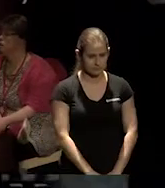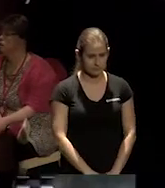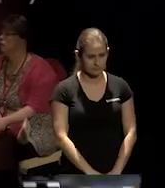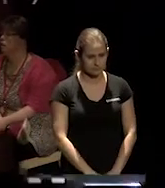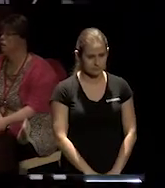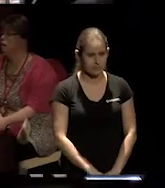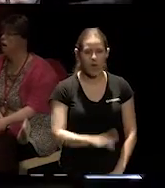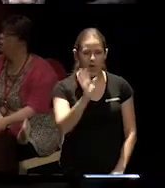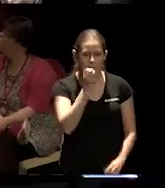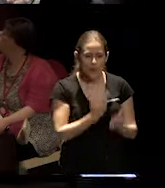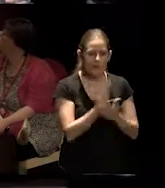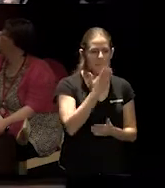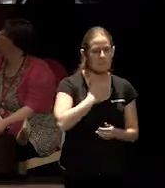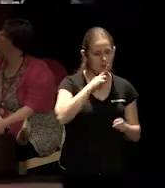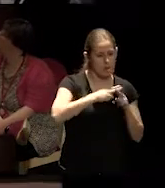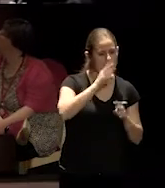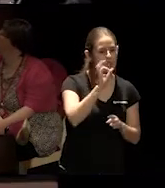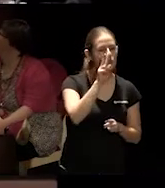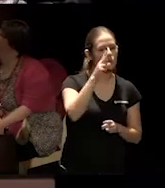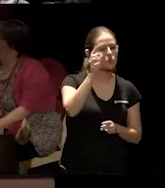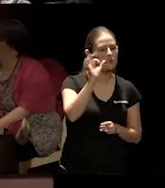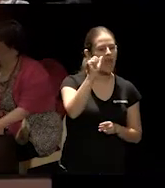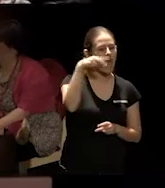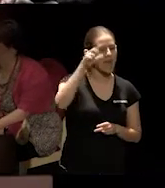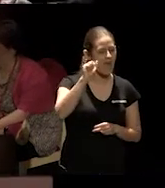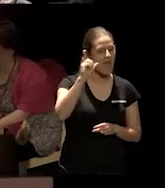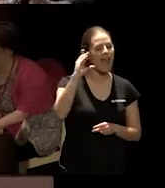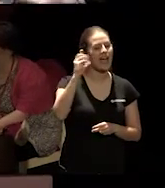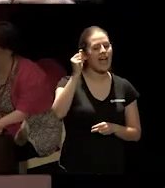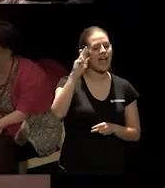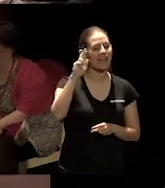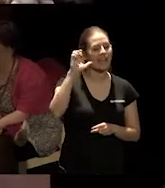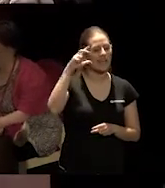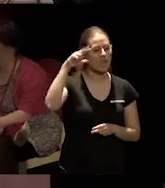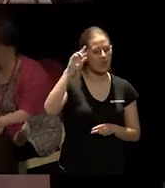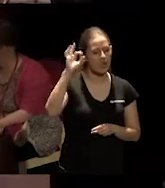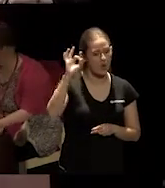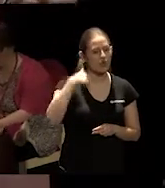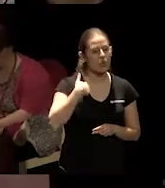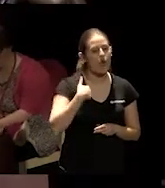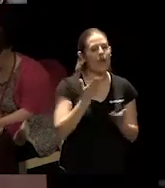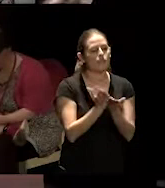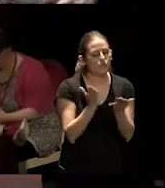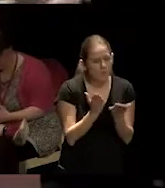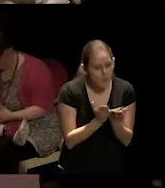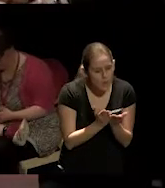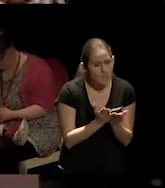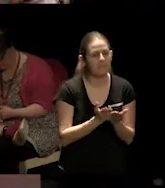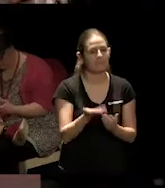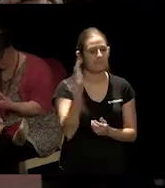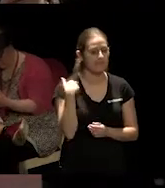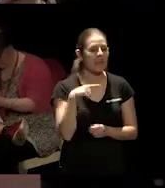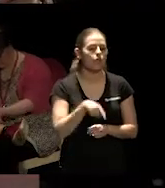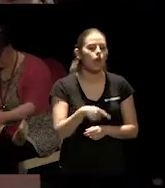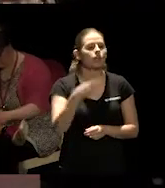Bueno, hola, buenos días. Me llamo Susana Carnero, soy profesora del Estudio Esquinca y profesora de Psicología Experimental en